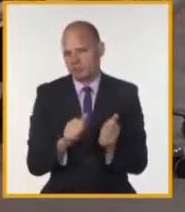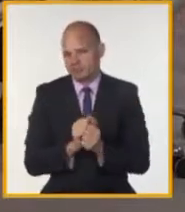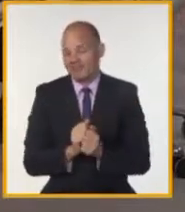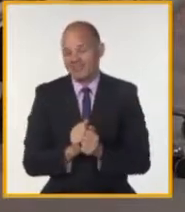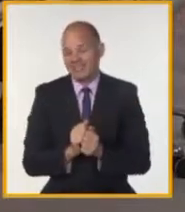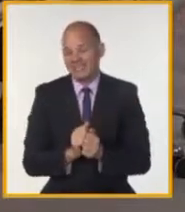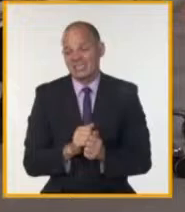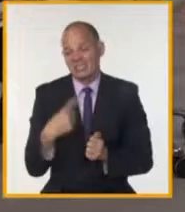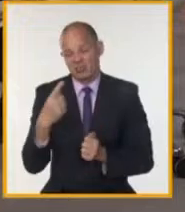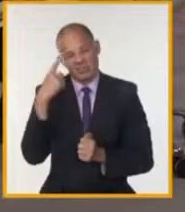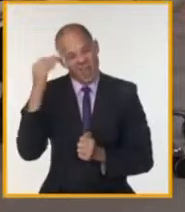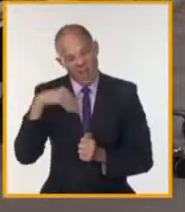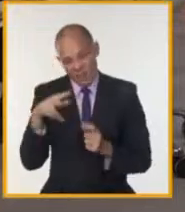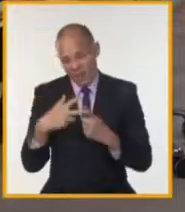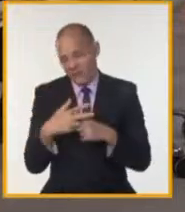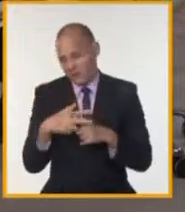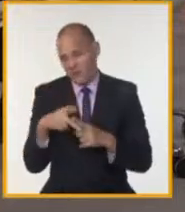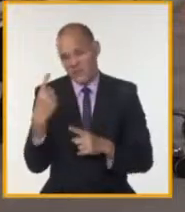tenemos insatisfecha.